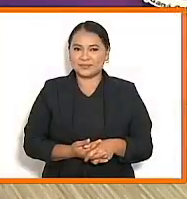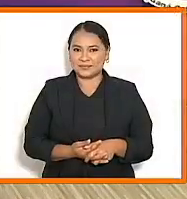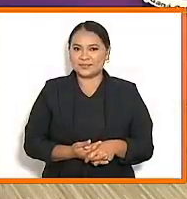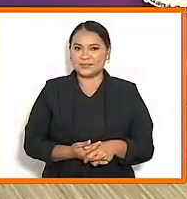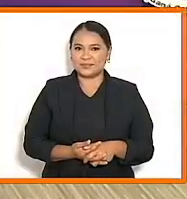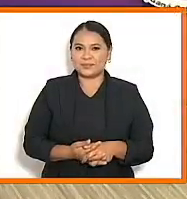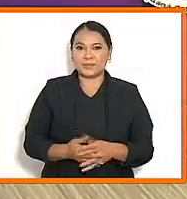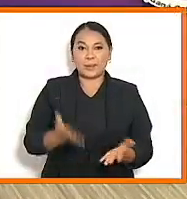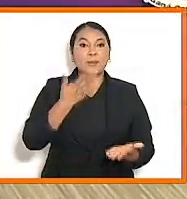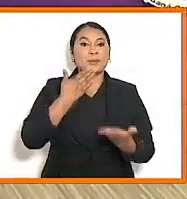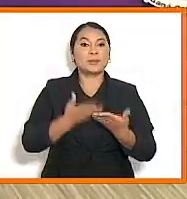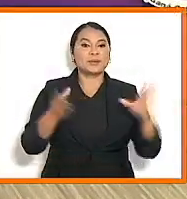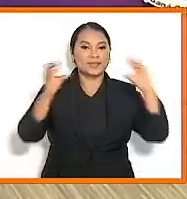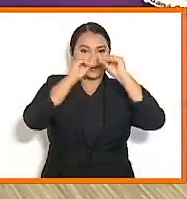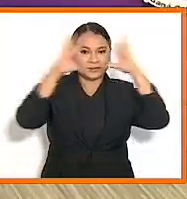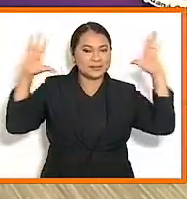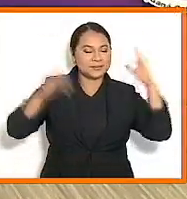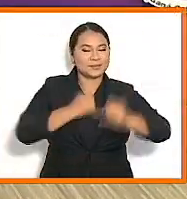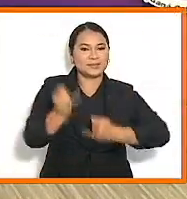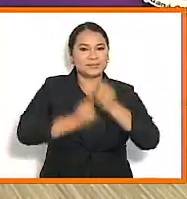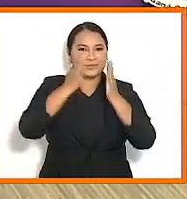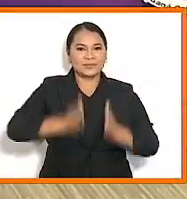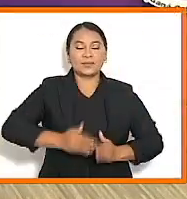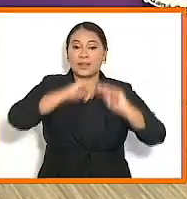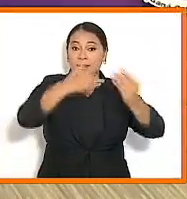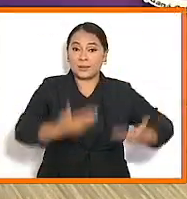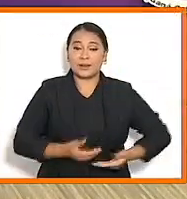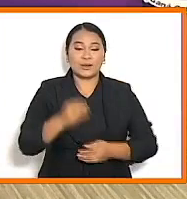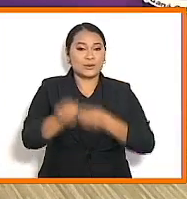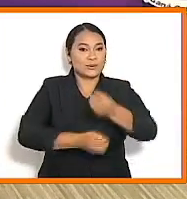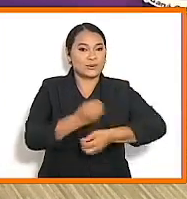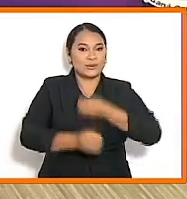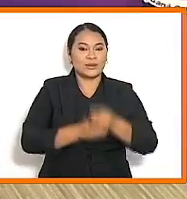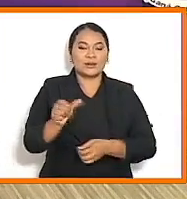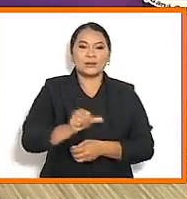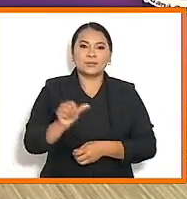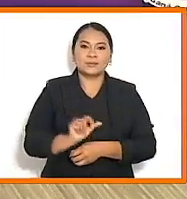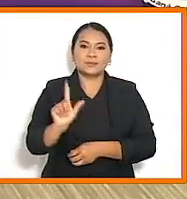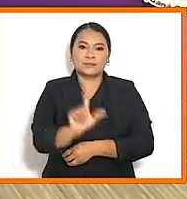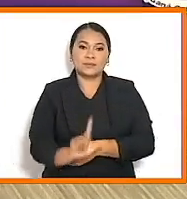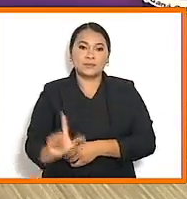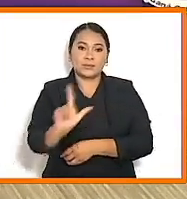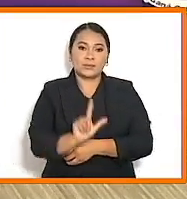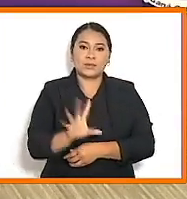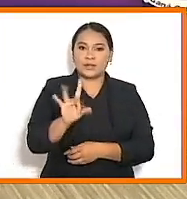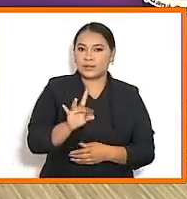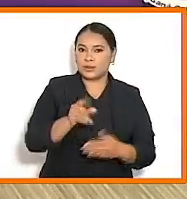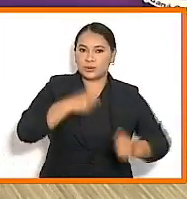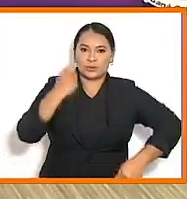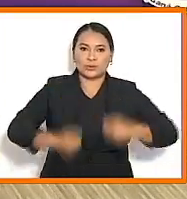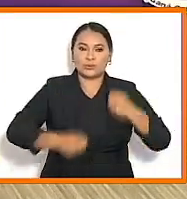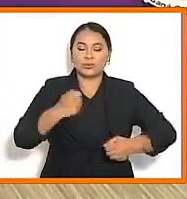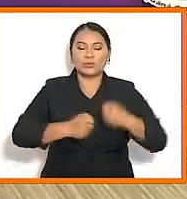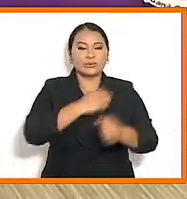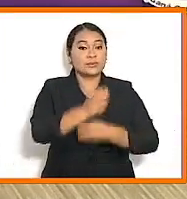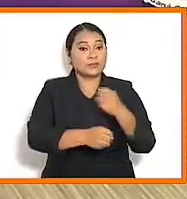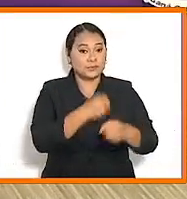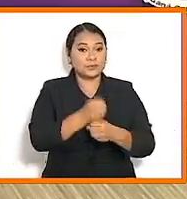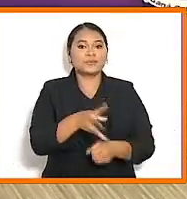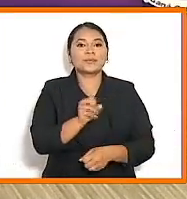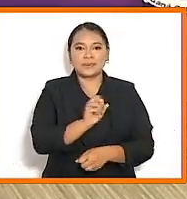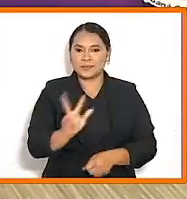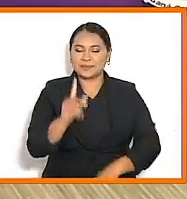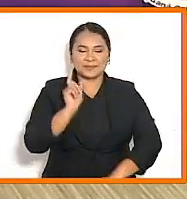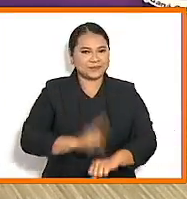Muy buenos días, queridos jugadores. Bienvenidos al sorteo del día de hoy, lunes 18 de septiembre del año 2023. El reloj